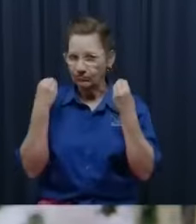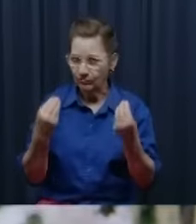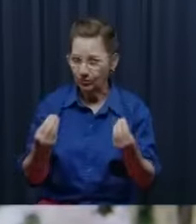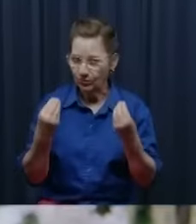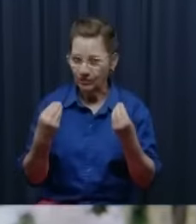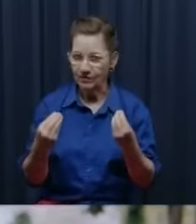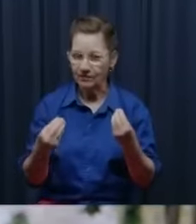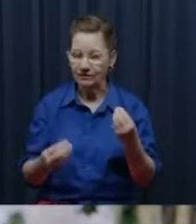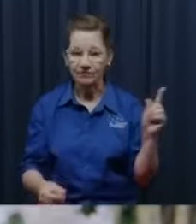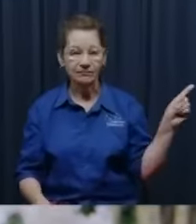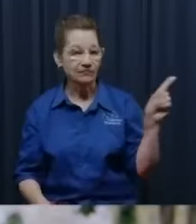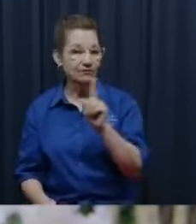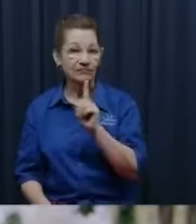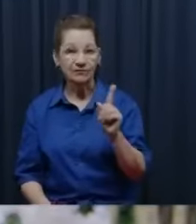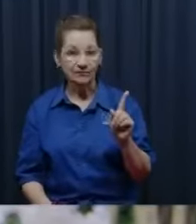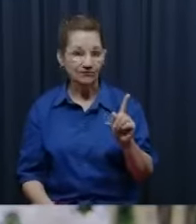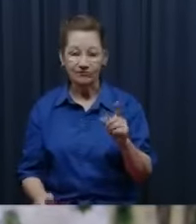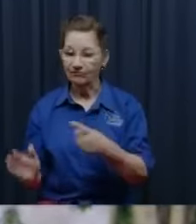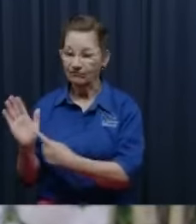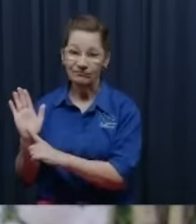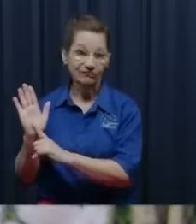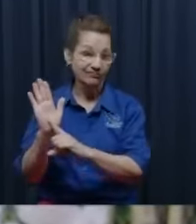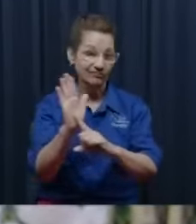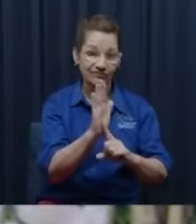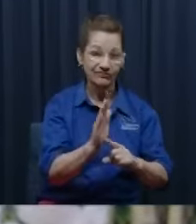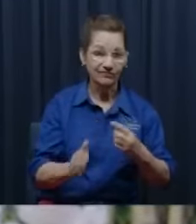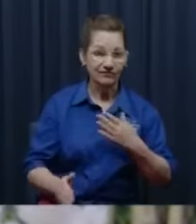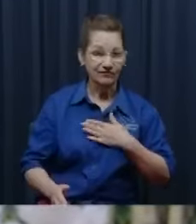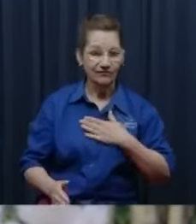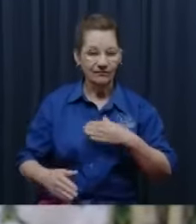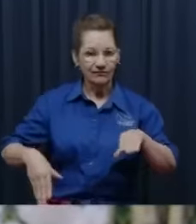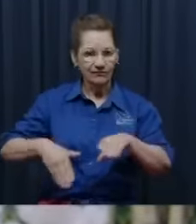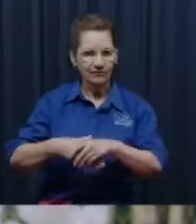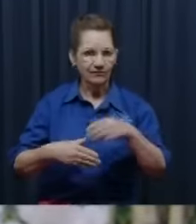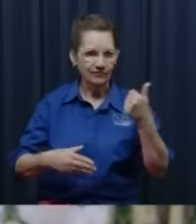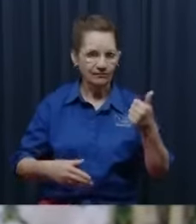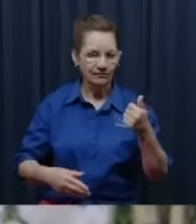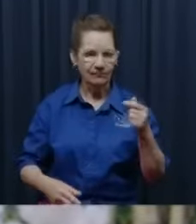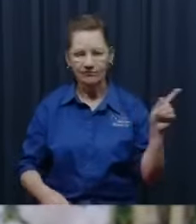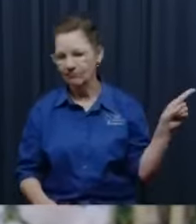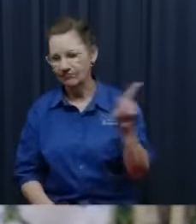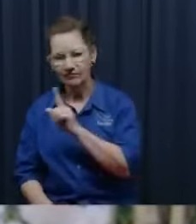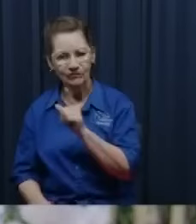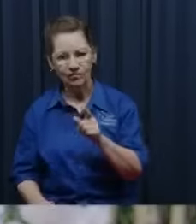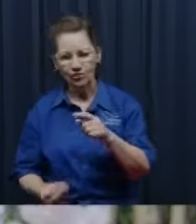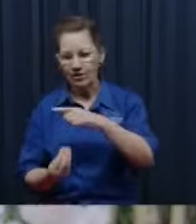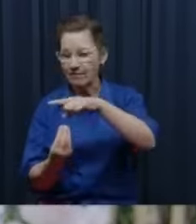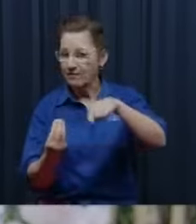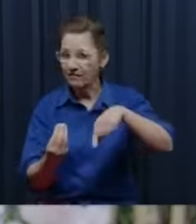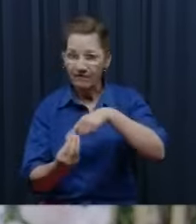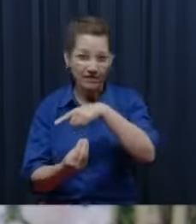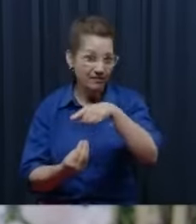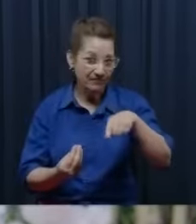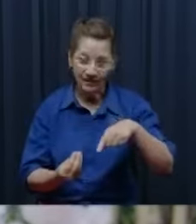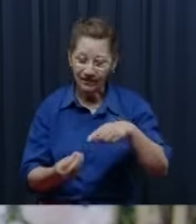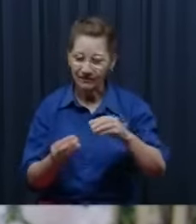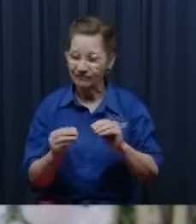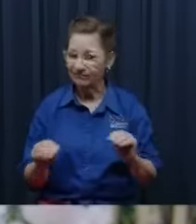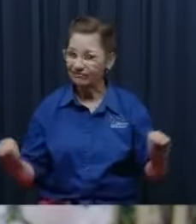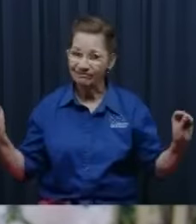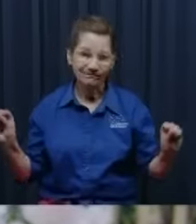ni representa a mi esposa ni representa a mis hijos ni a mis nietos a